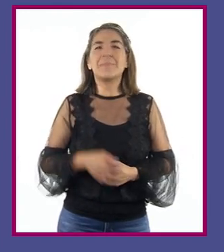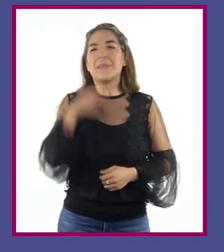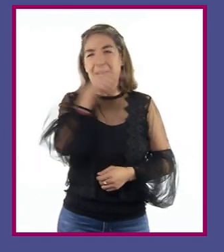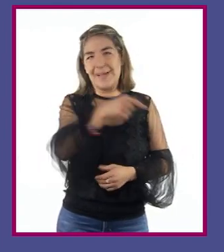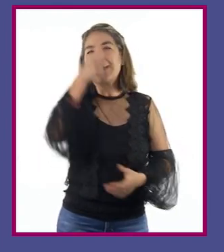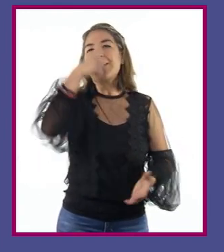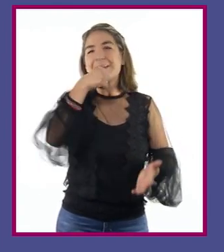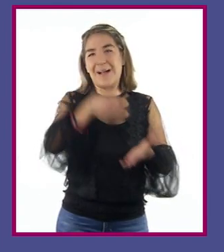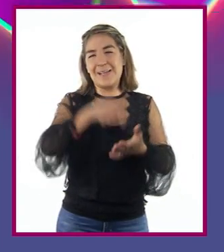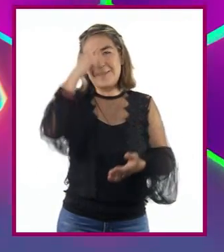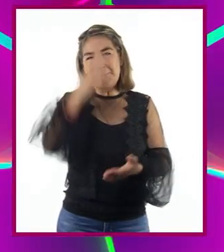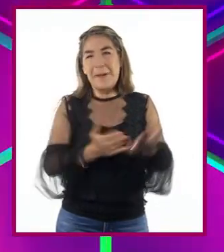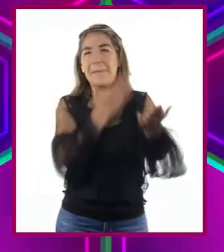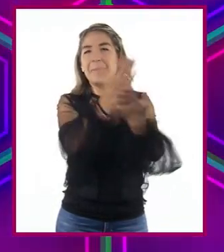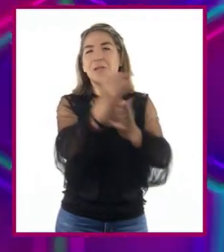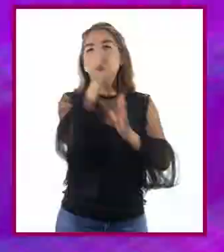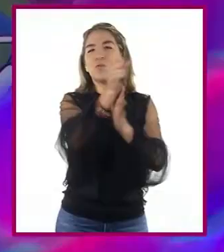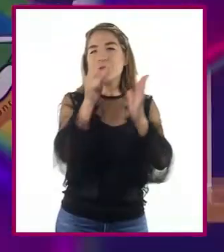para solicitar una beca.